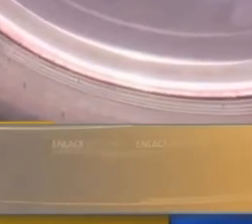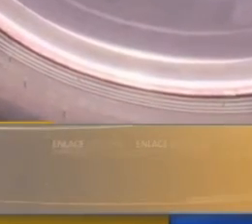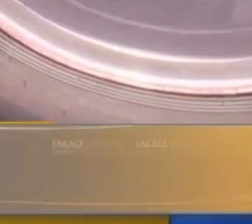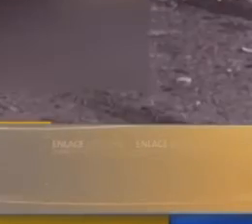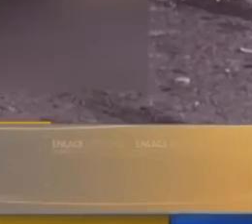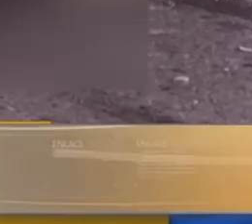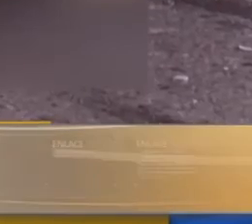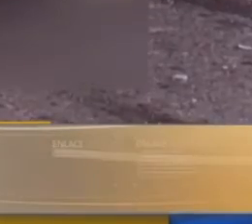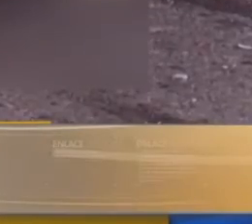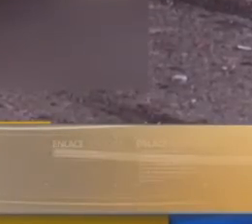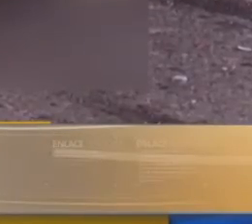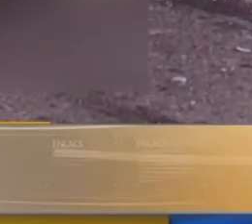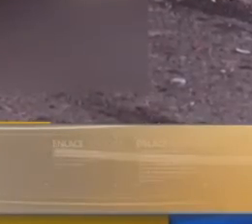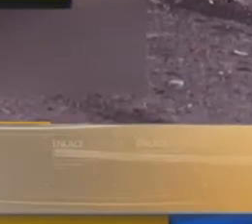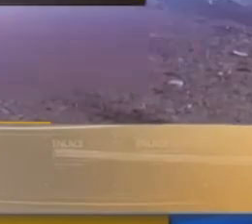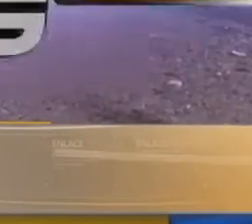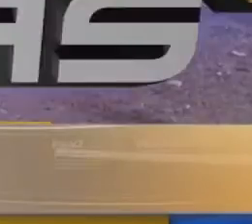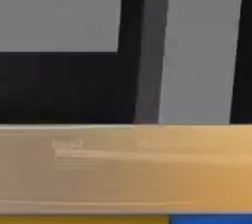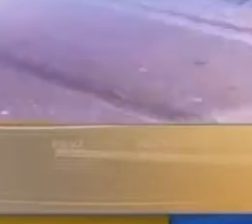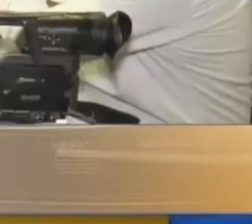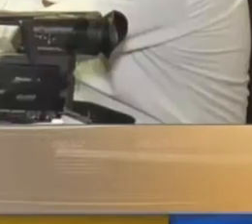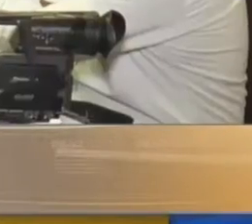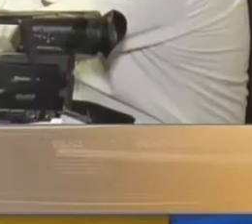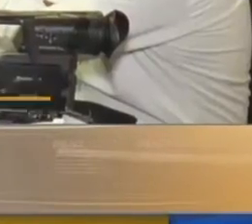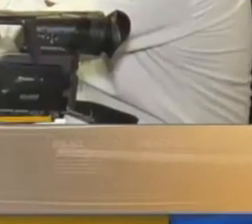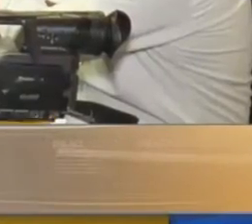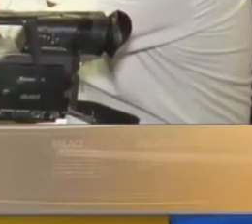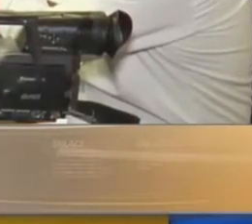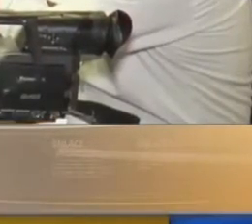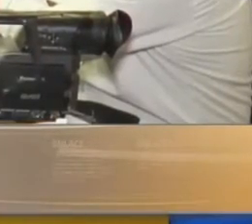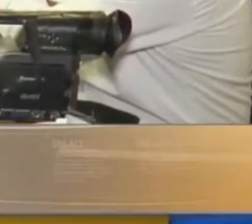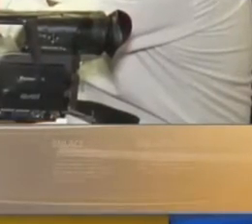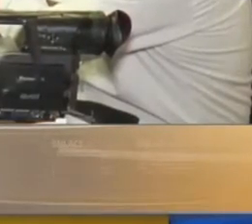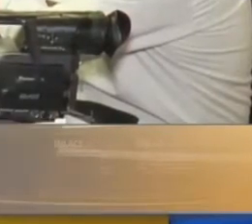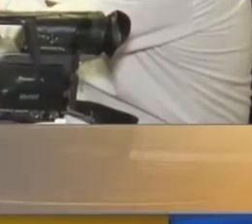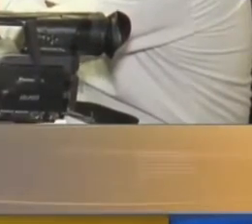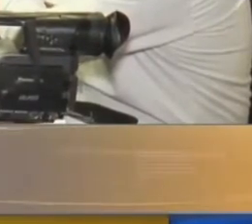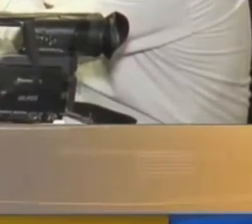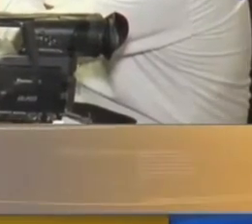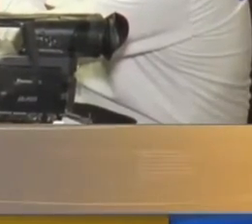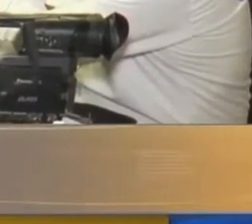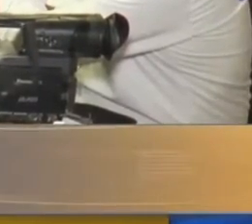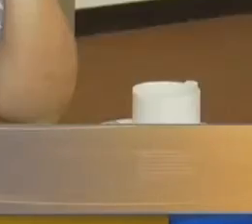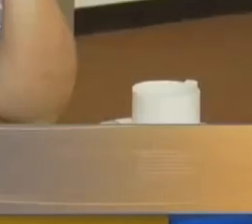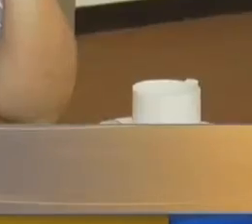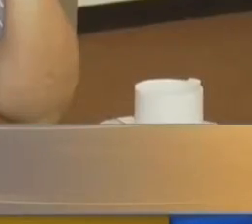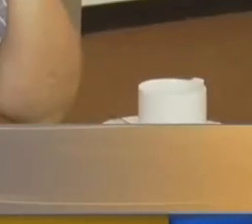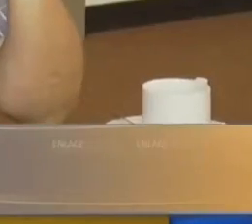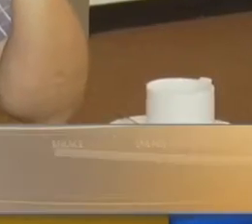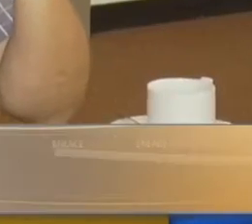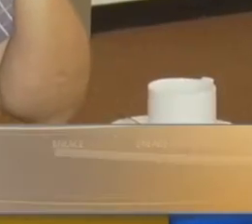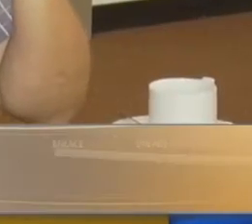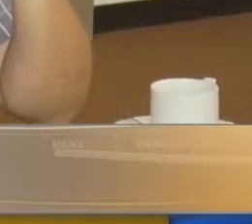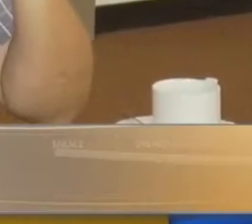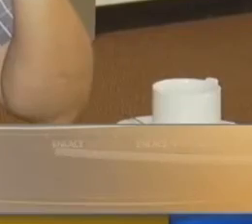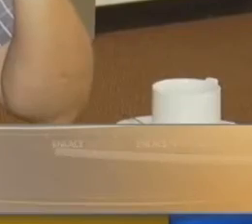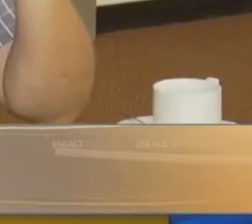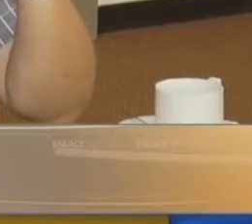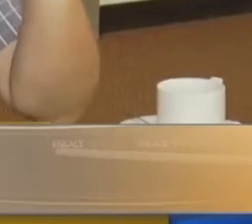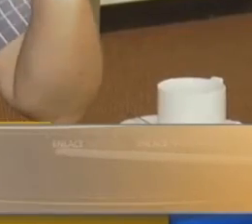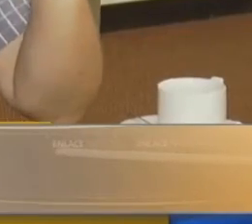es materia de investigación por parte de las autoridades. El Hotel Park Inn abrió sus puertas al público. Nueva cadena hotelera en medio